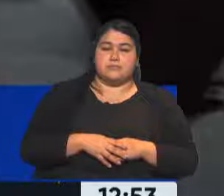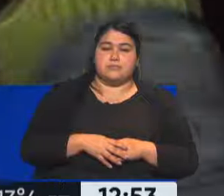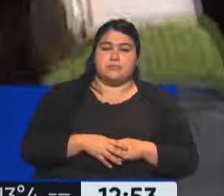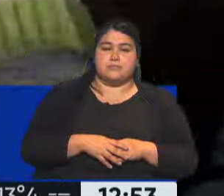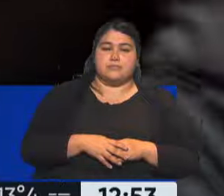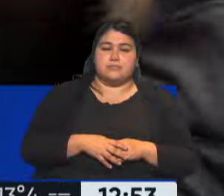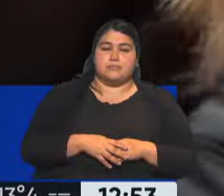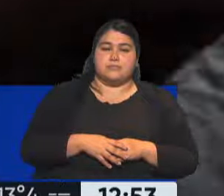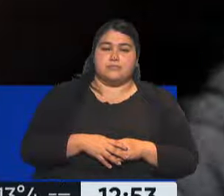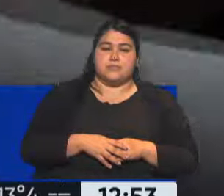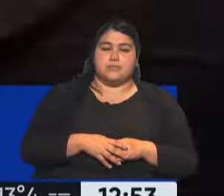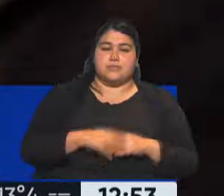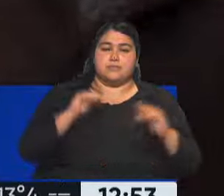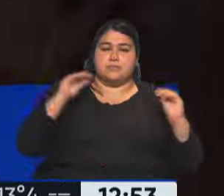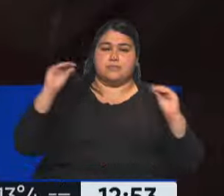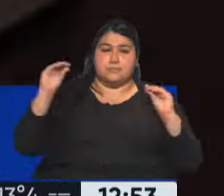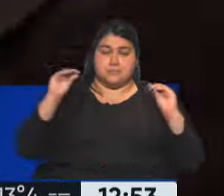¿Cuál es el